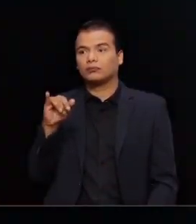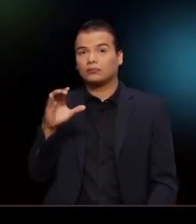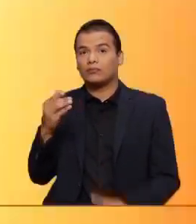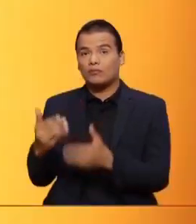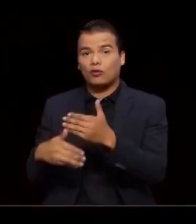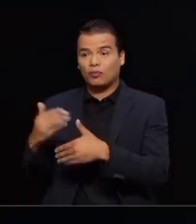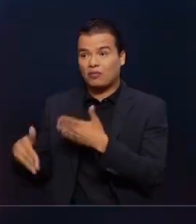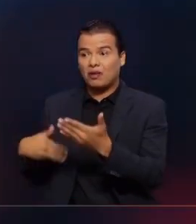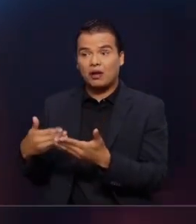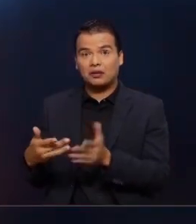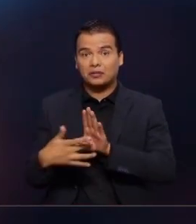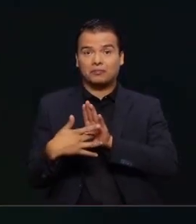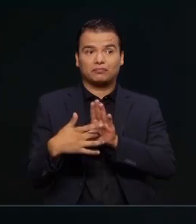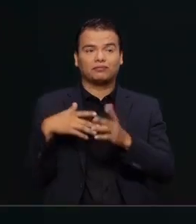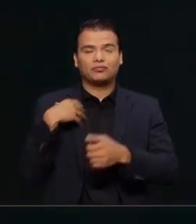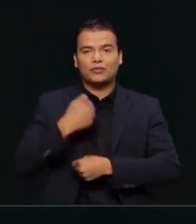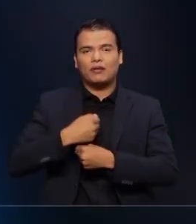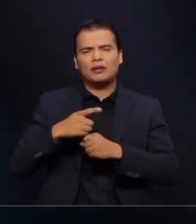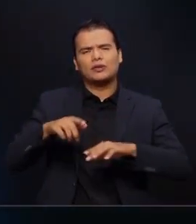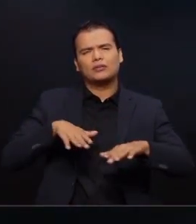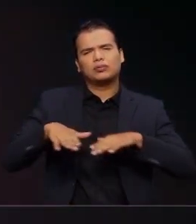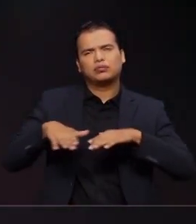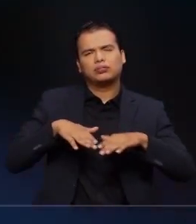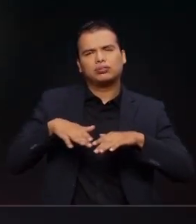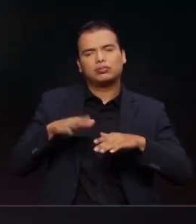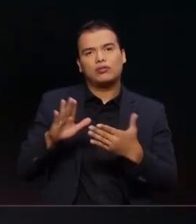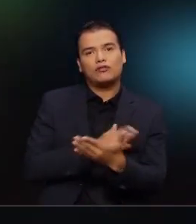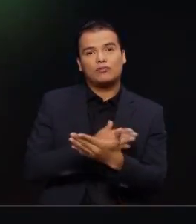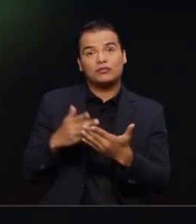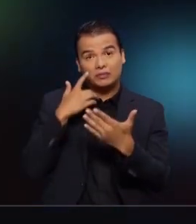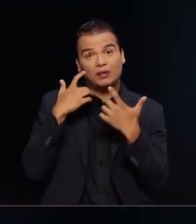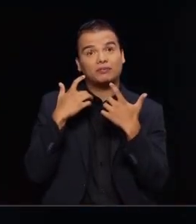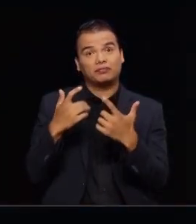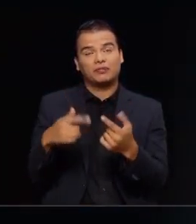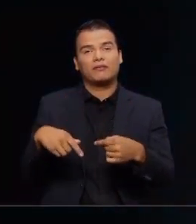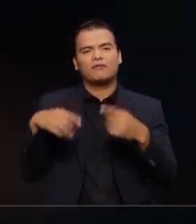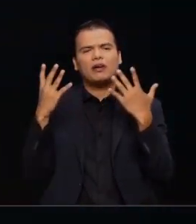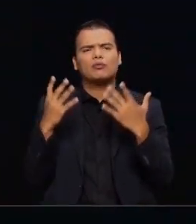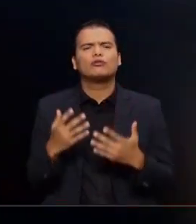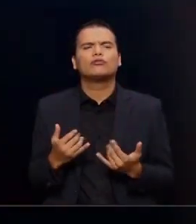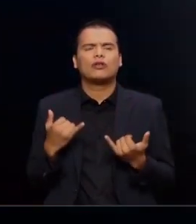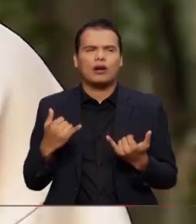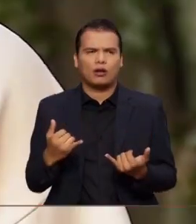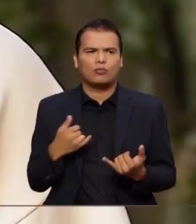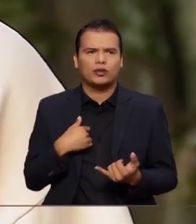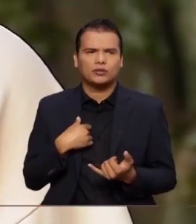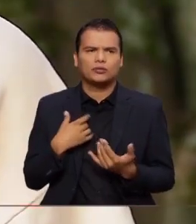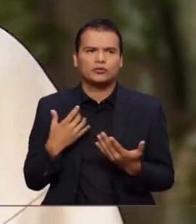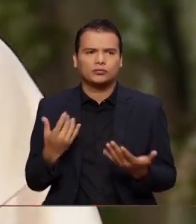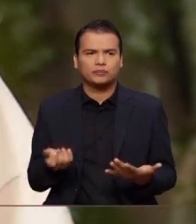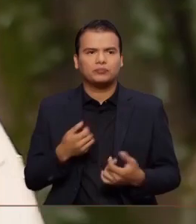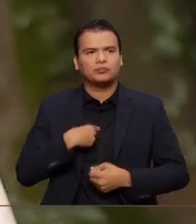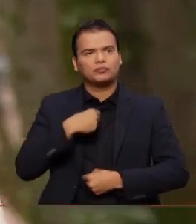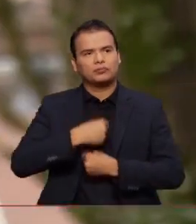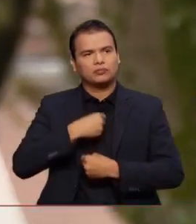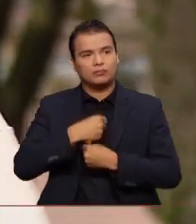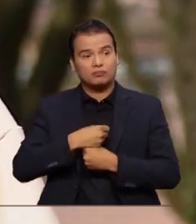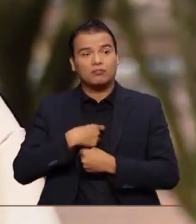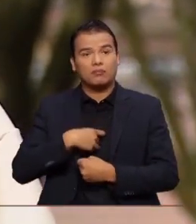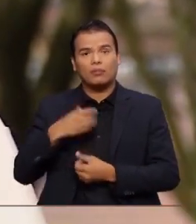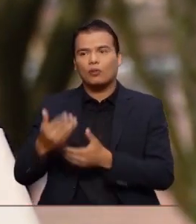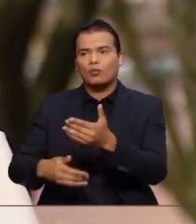electrónica en el Valle del Cauca. He estado cambiando de escena, me estoy moviendo en un mundo y en un ámbito un poquito más